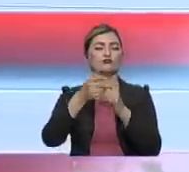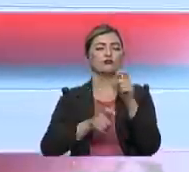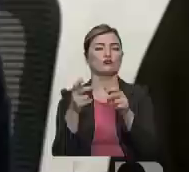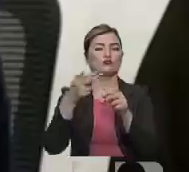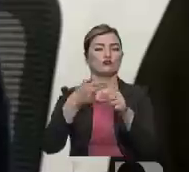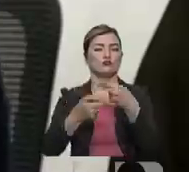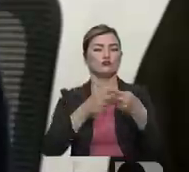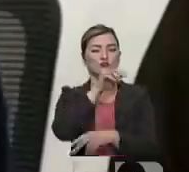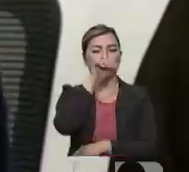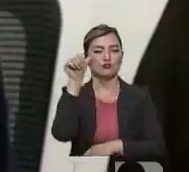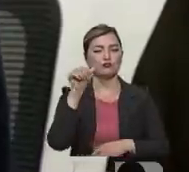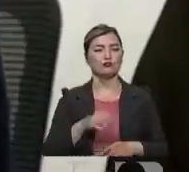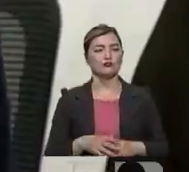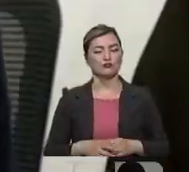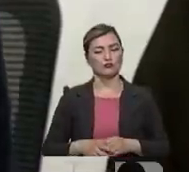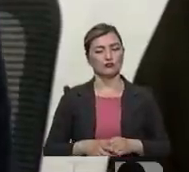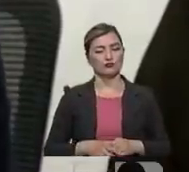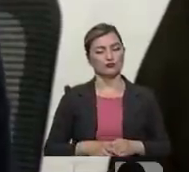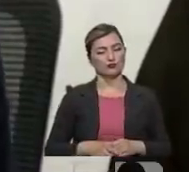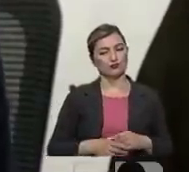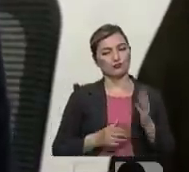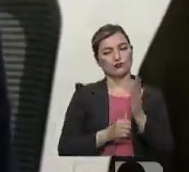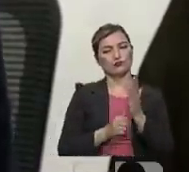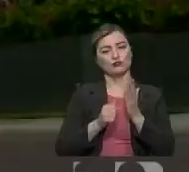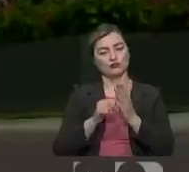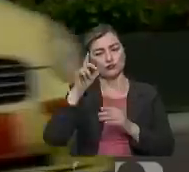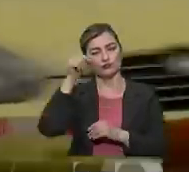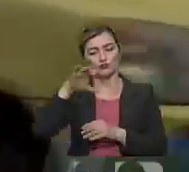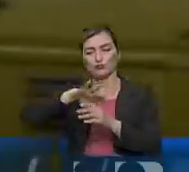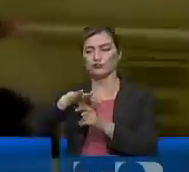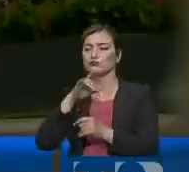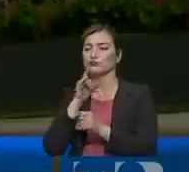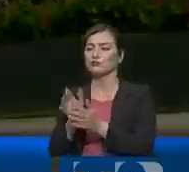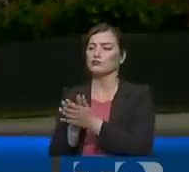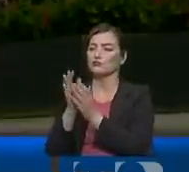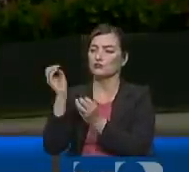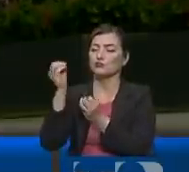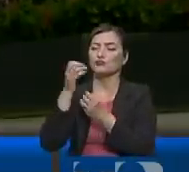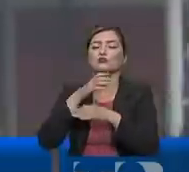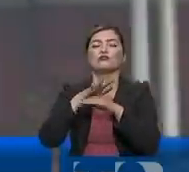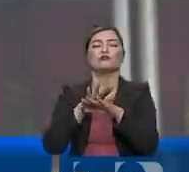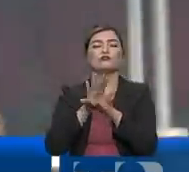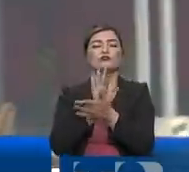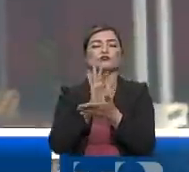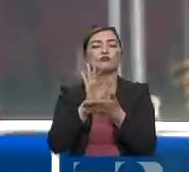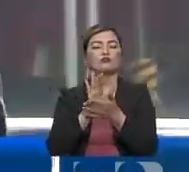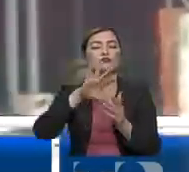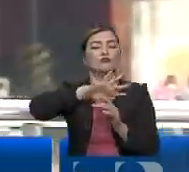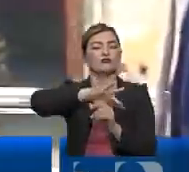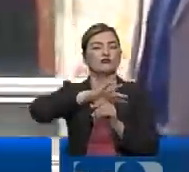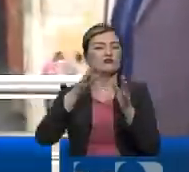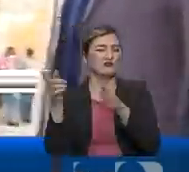narcos. La ministra de Gobierno pidió información a la Embajada de los Estados Unidos sobre las declaraciones del